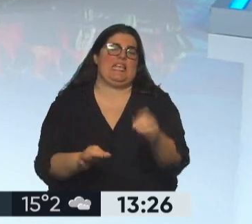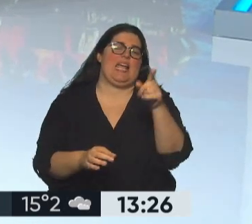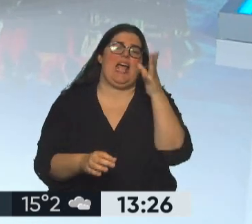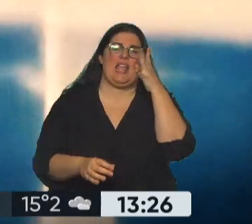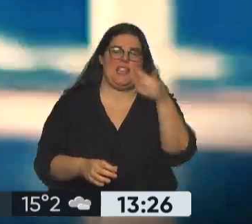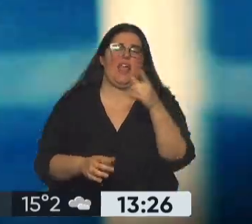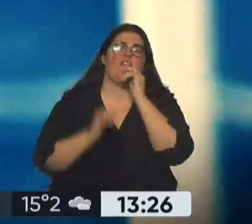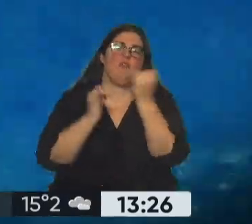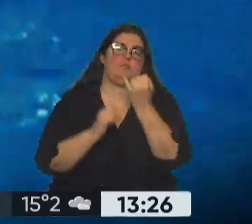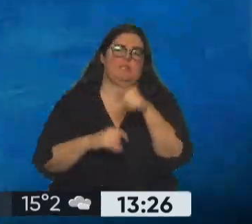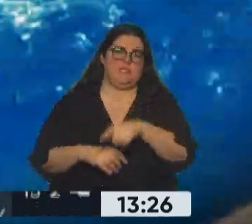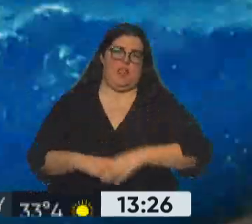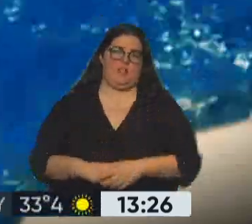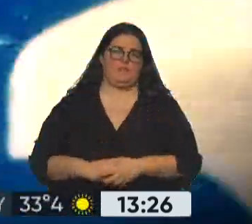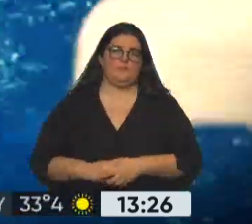especial.